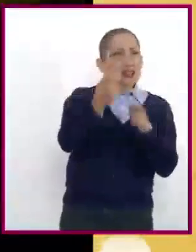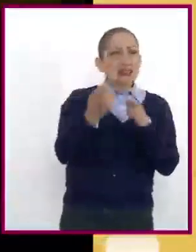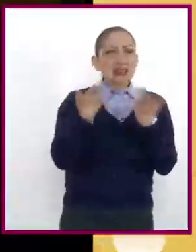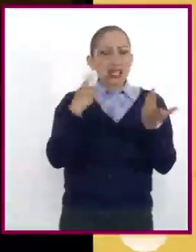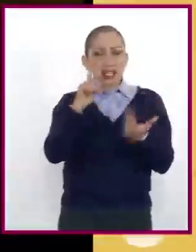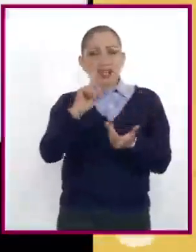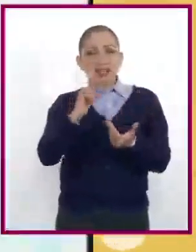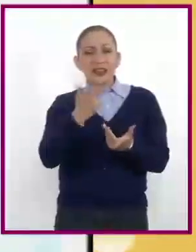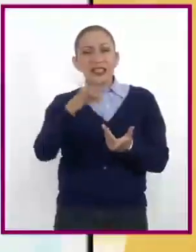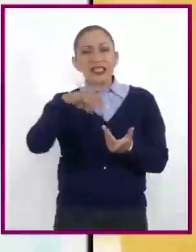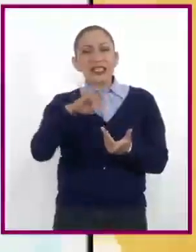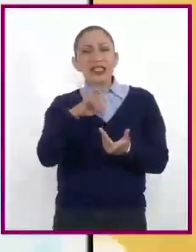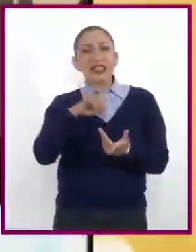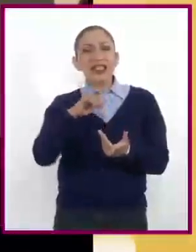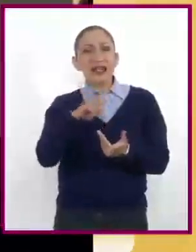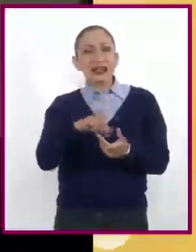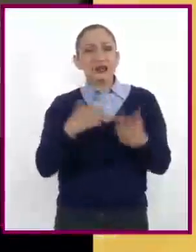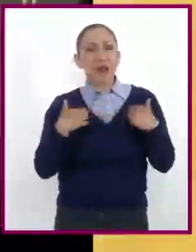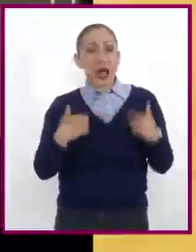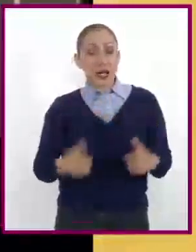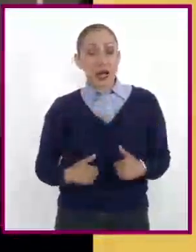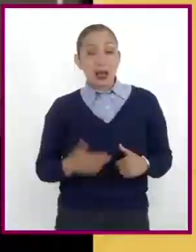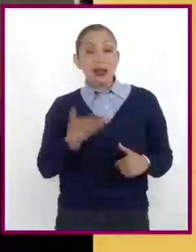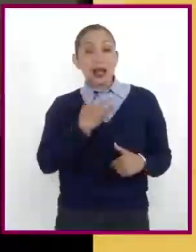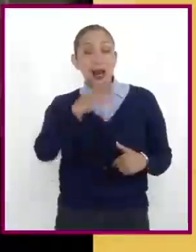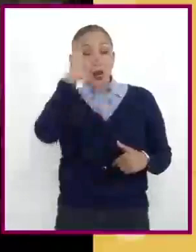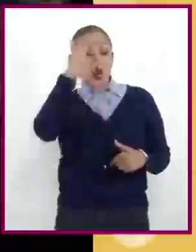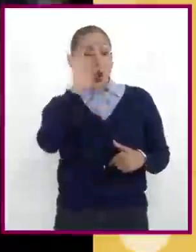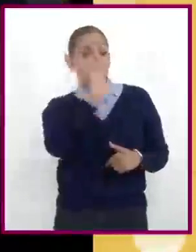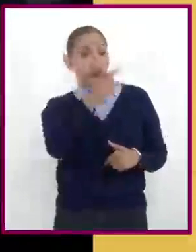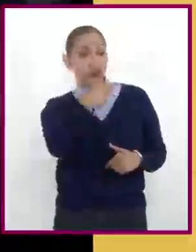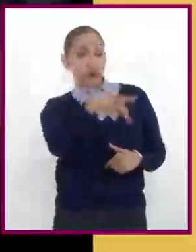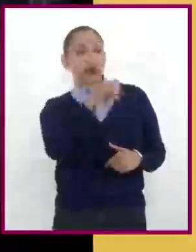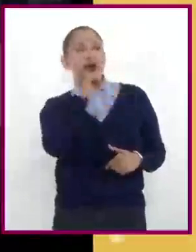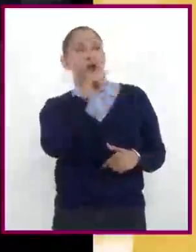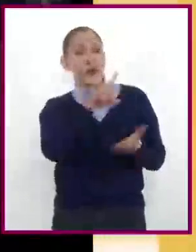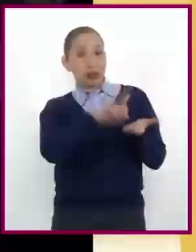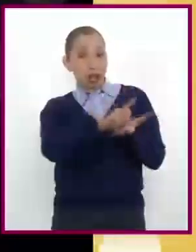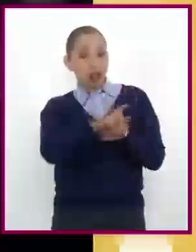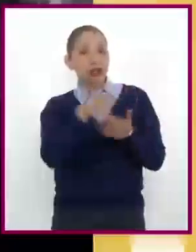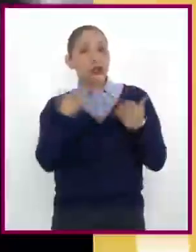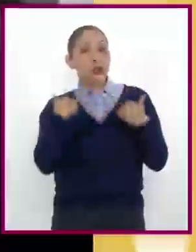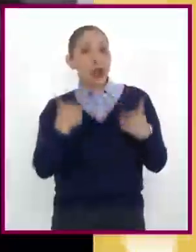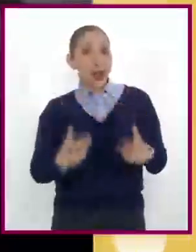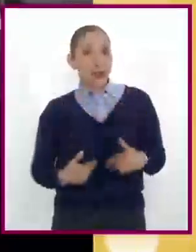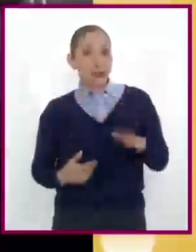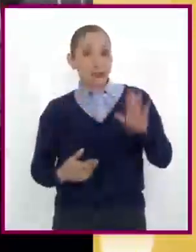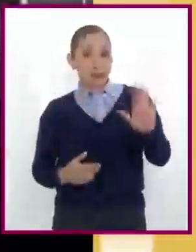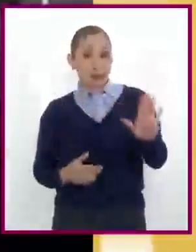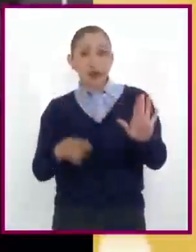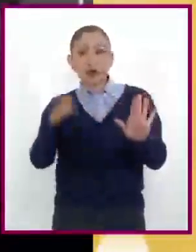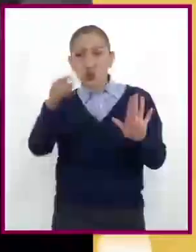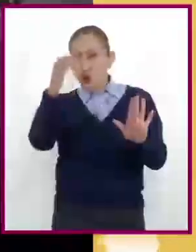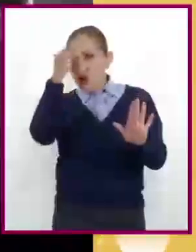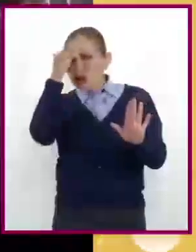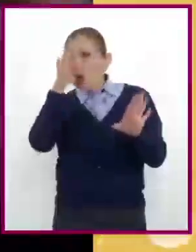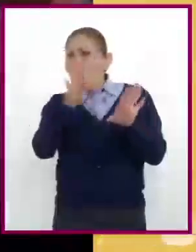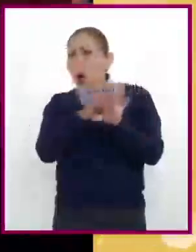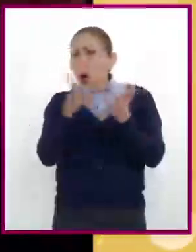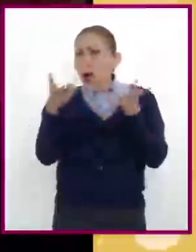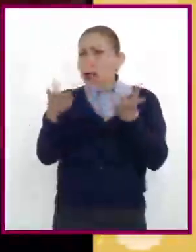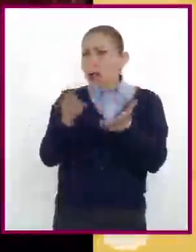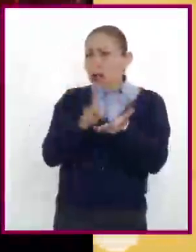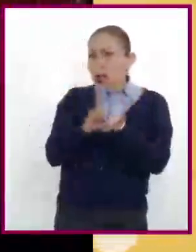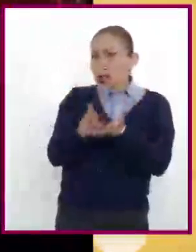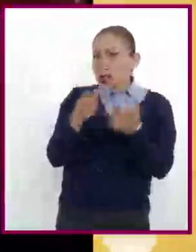dignidad humana. Tener una cultura propia es también un derecho humano. ¿Tú conoces cómo se ejercen